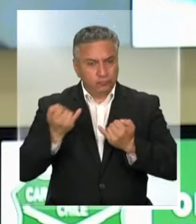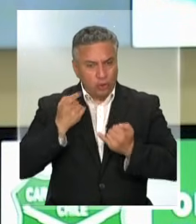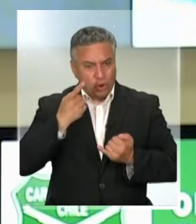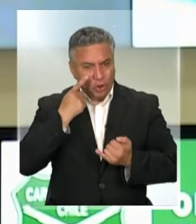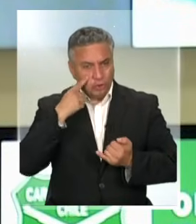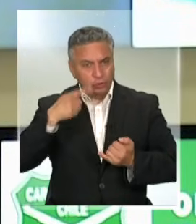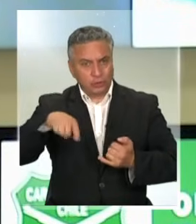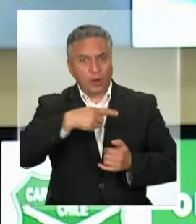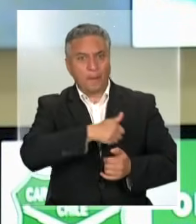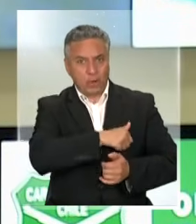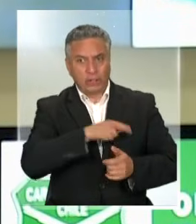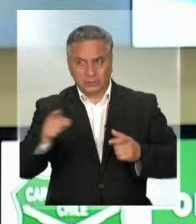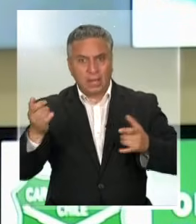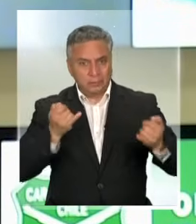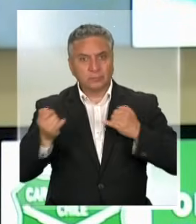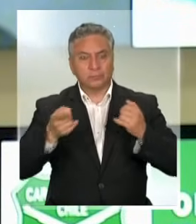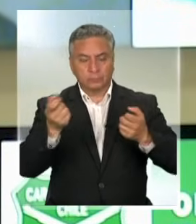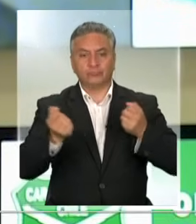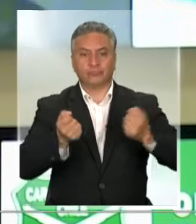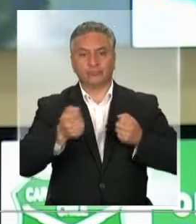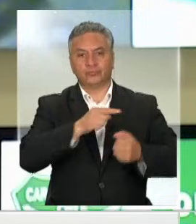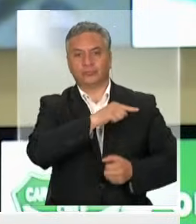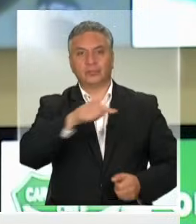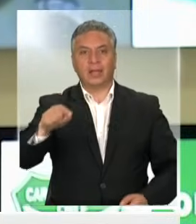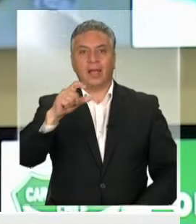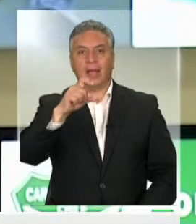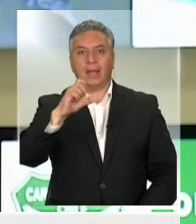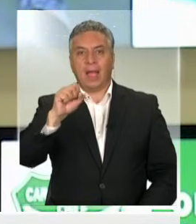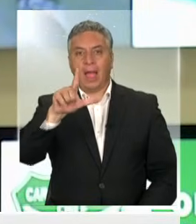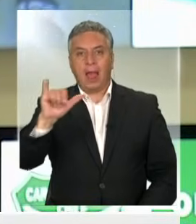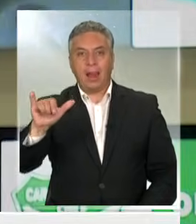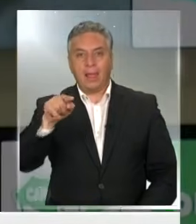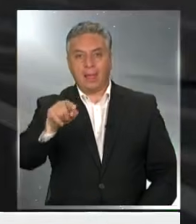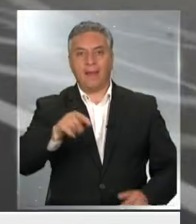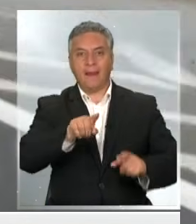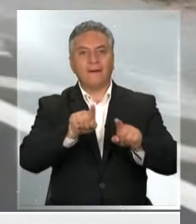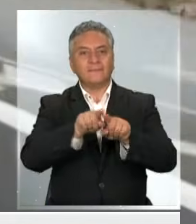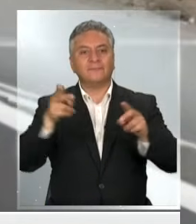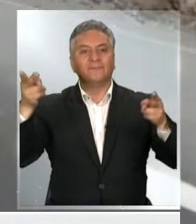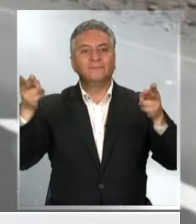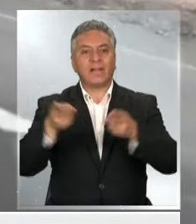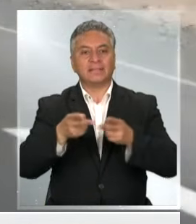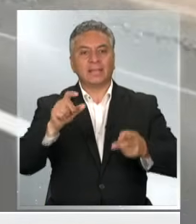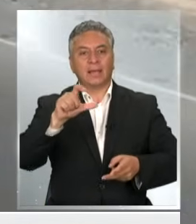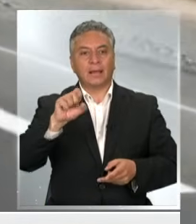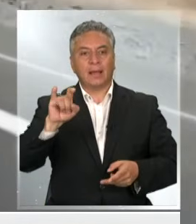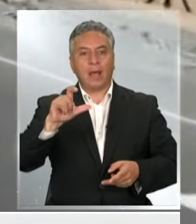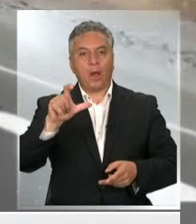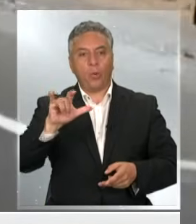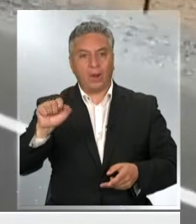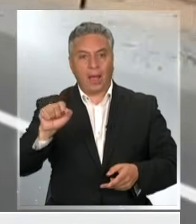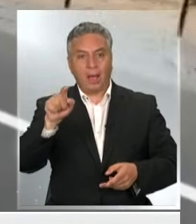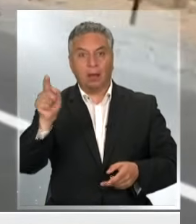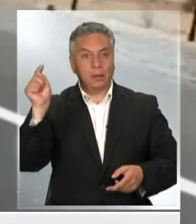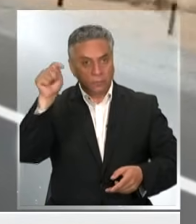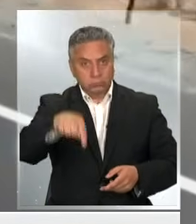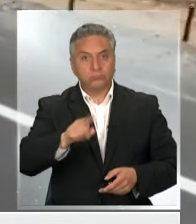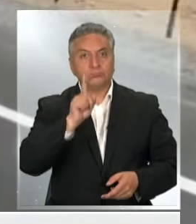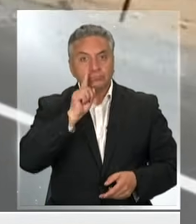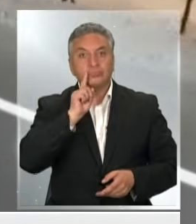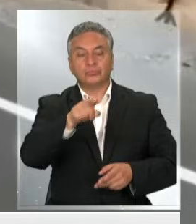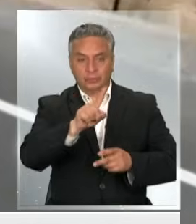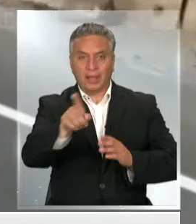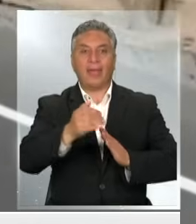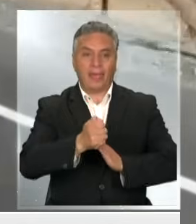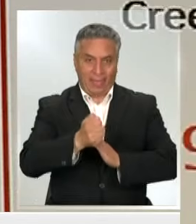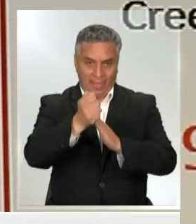las diferentes policías, traían la droga desde Cali, al parecer desde el Valle del Cauca. Quien realizaba este periplo fue identificado como el líder